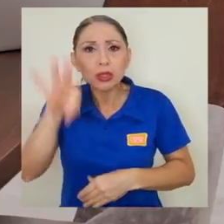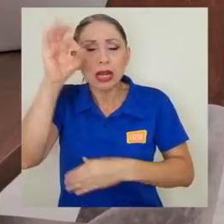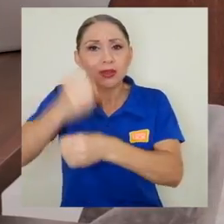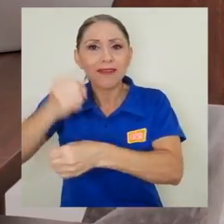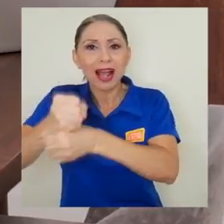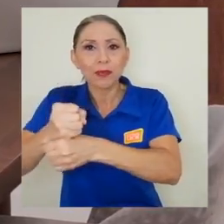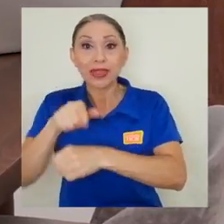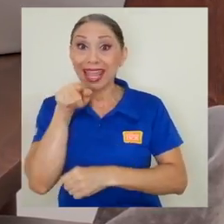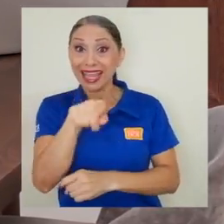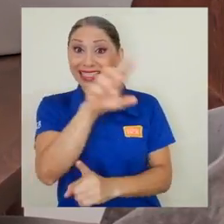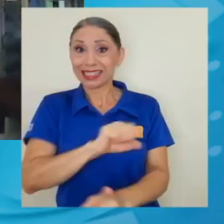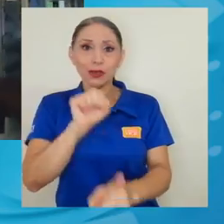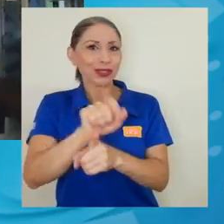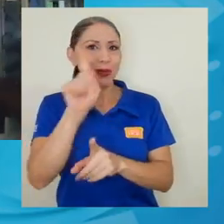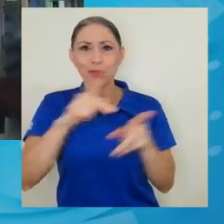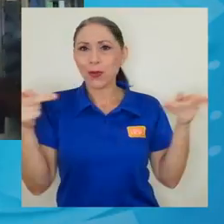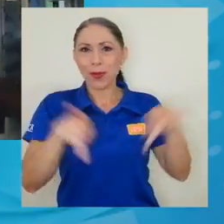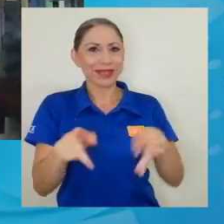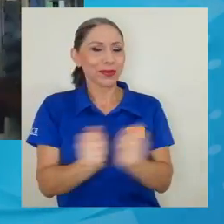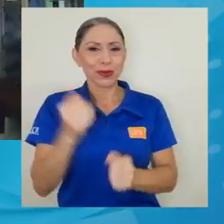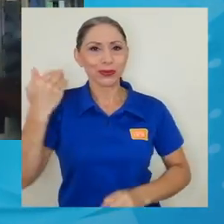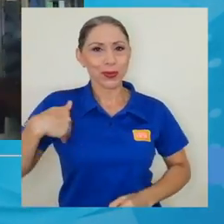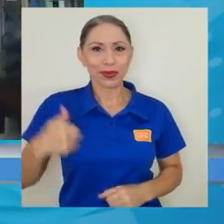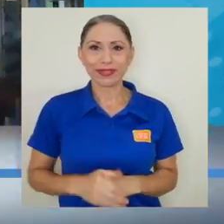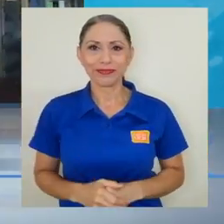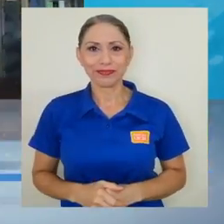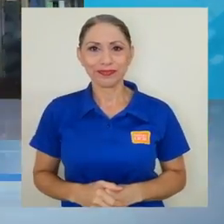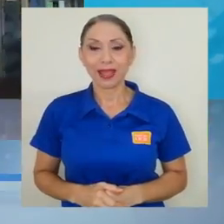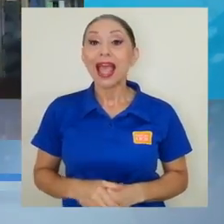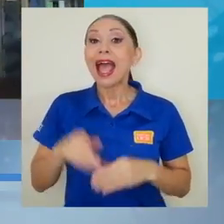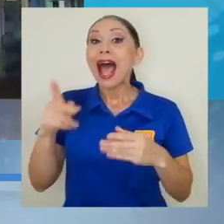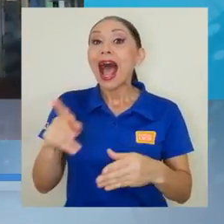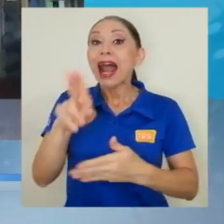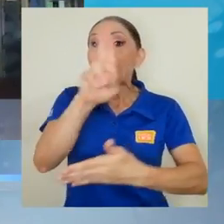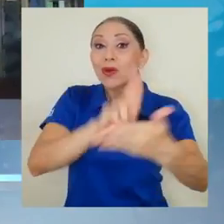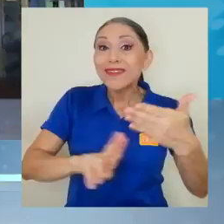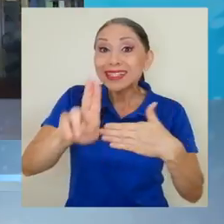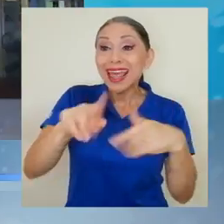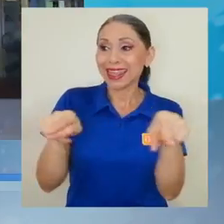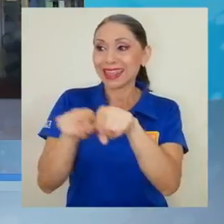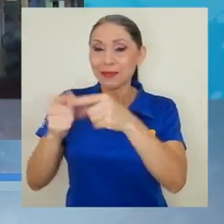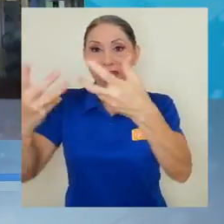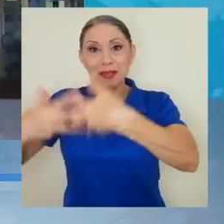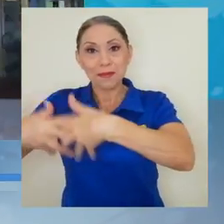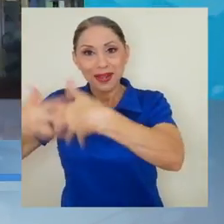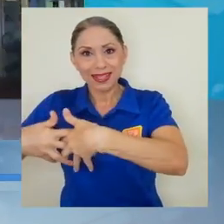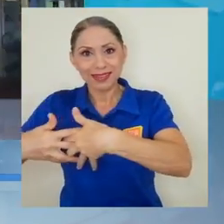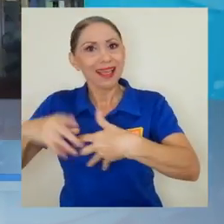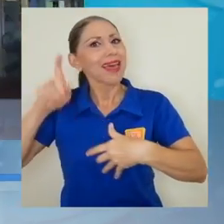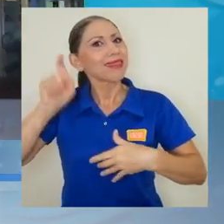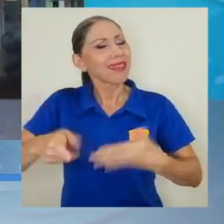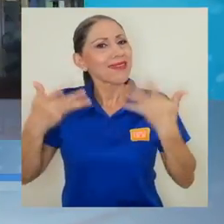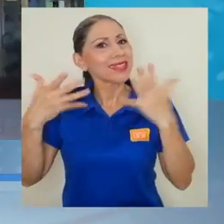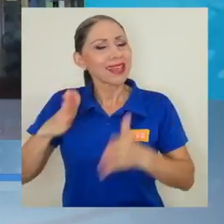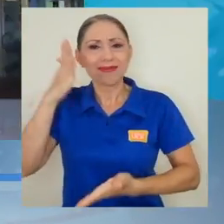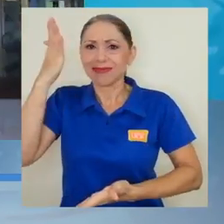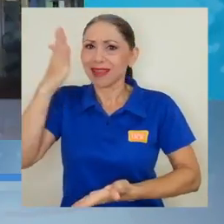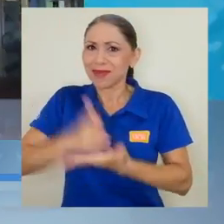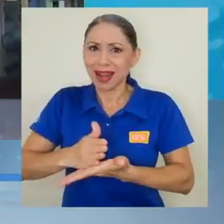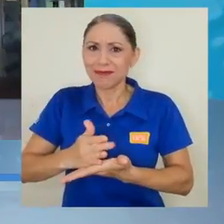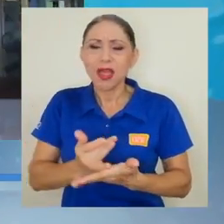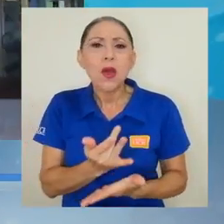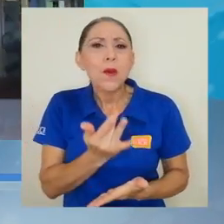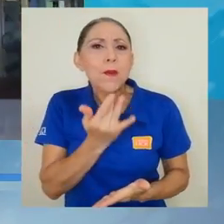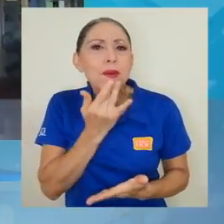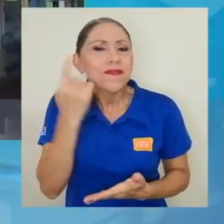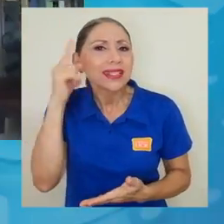sucede así con los varones. Lo que le toca a la universidad y le toca a los empleadores es erradicar el sexismo